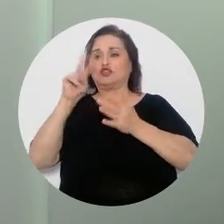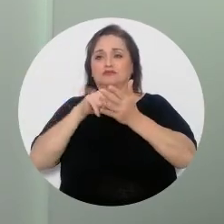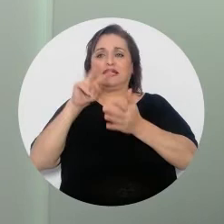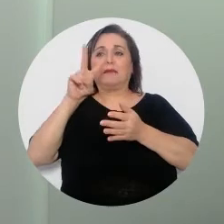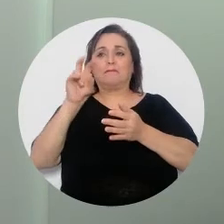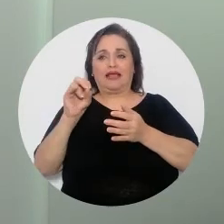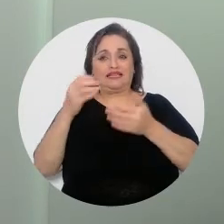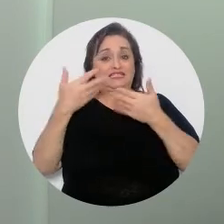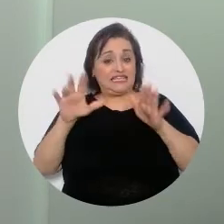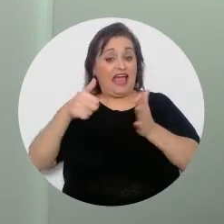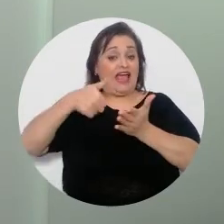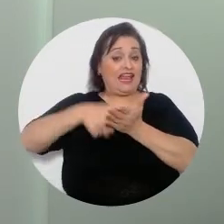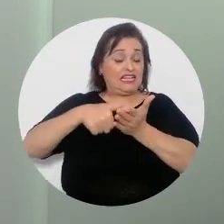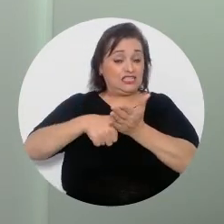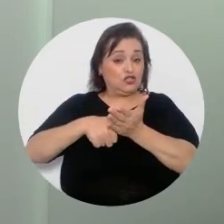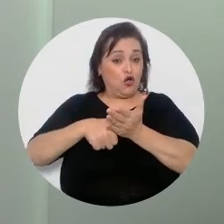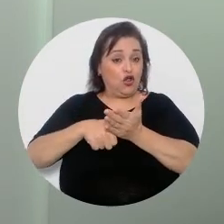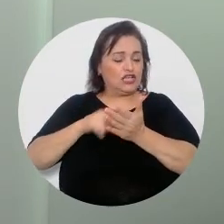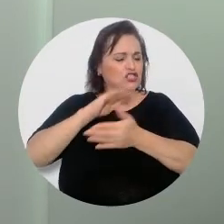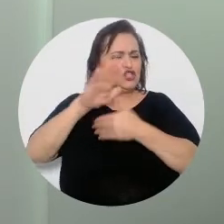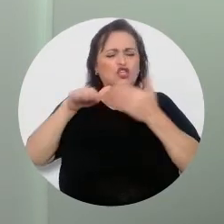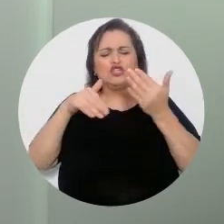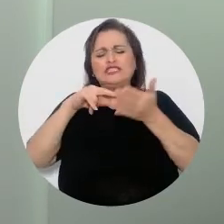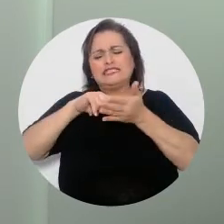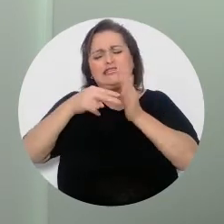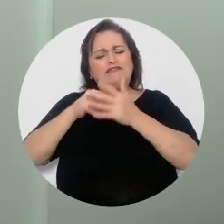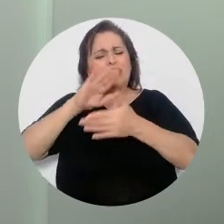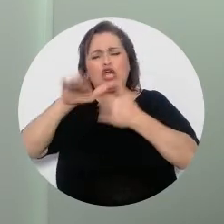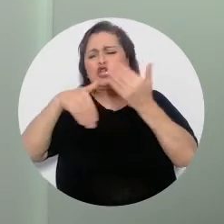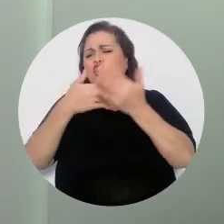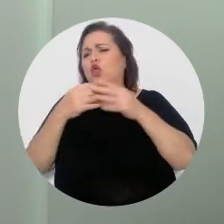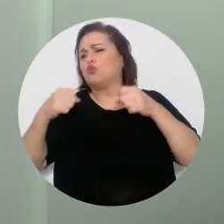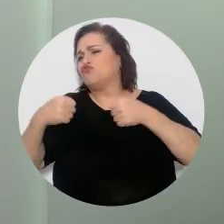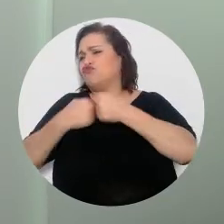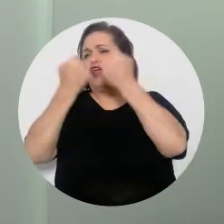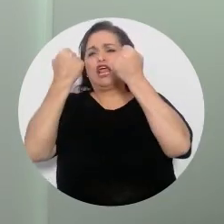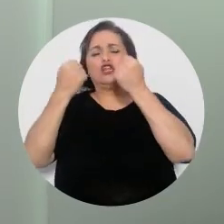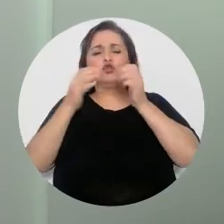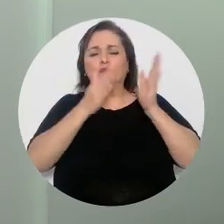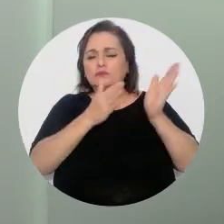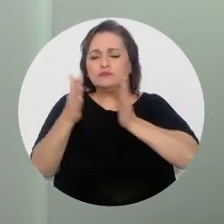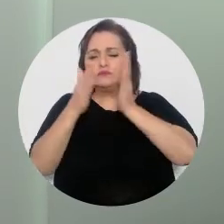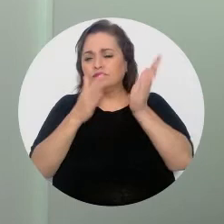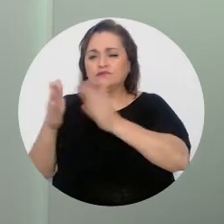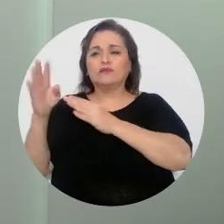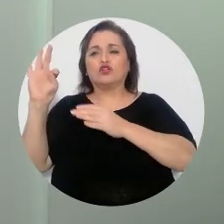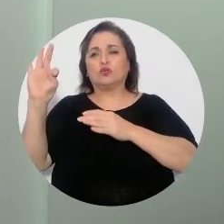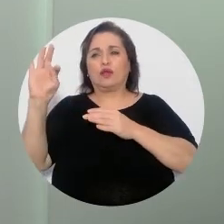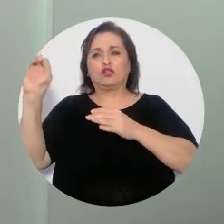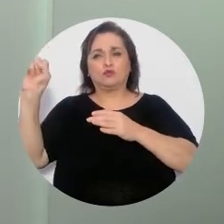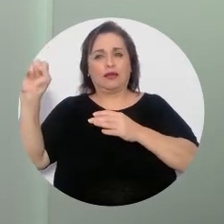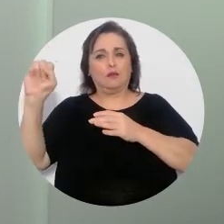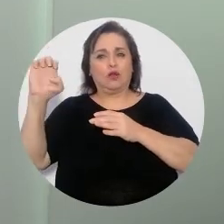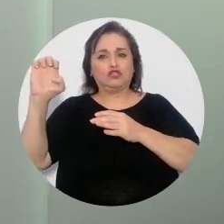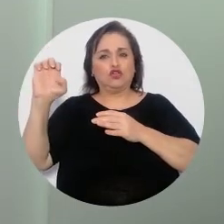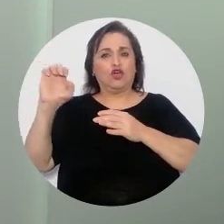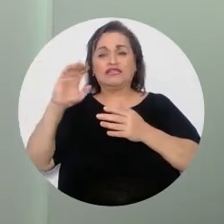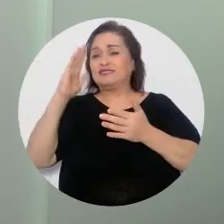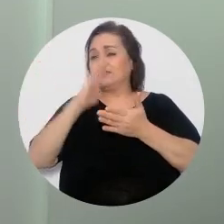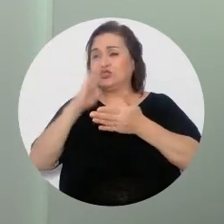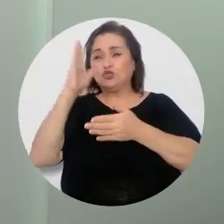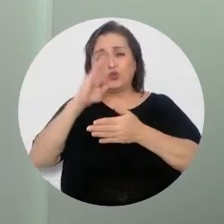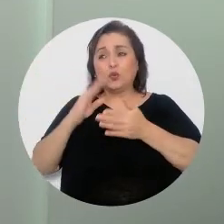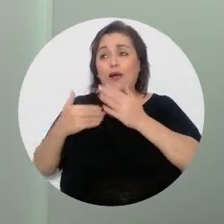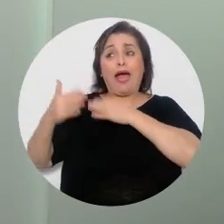del 2020. Elecciones que han supuesto todo un reto logístico para el Tribunal Supremo de Elecciones, porque nunca